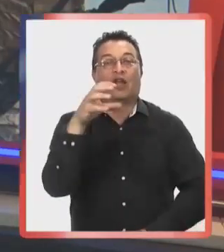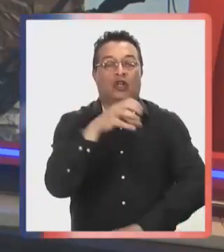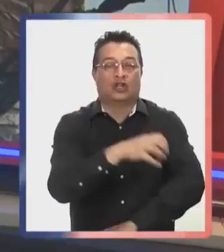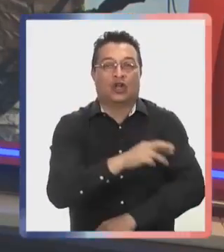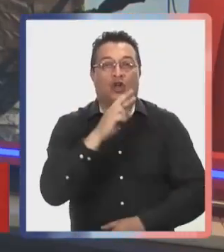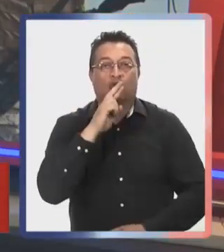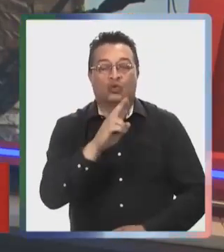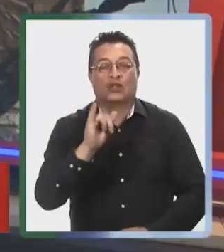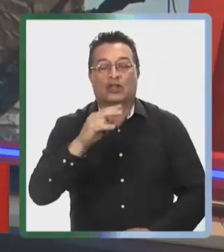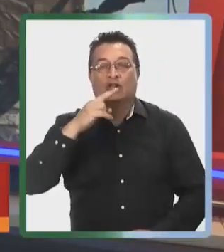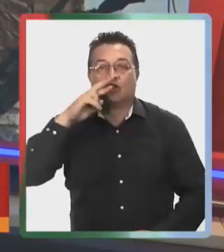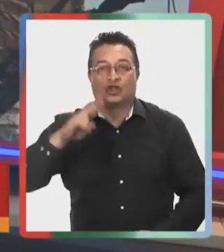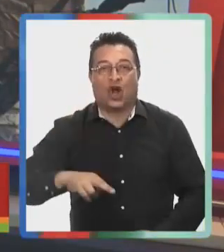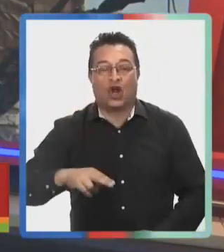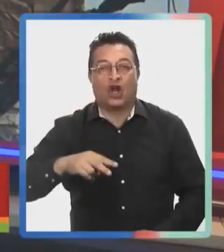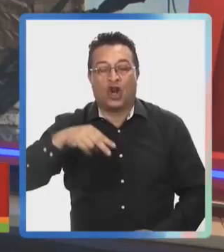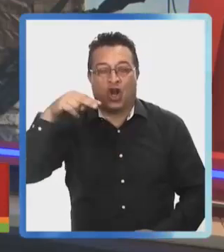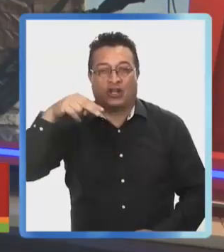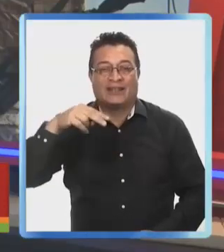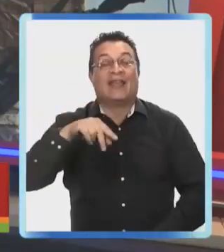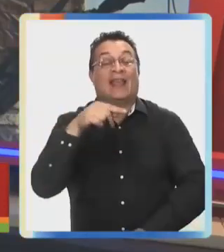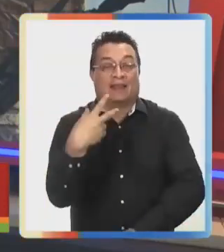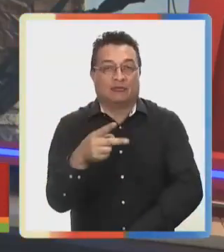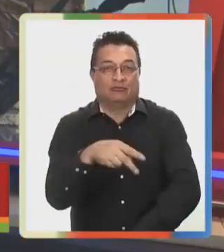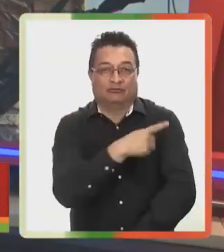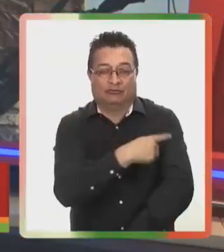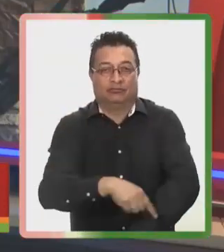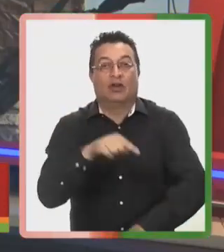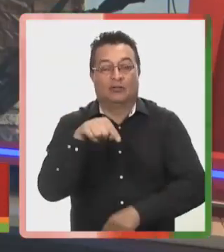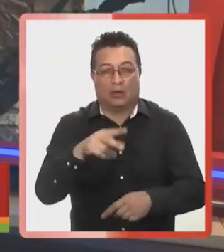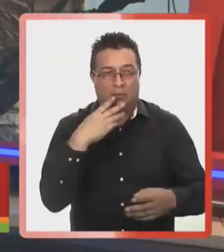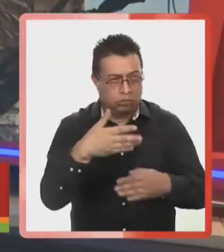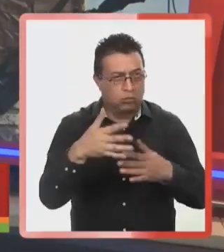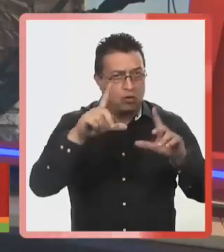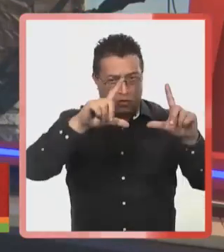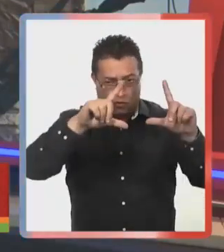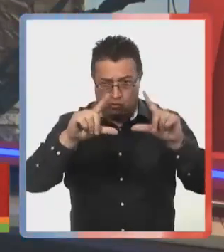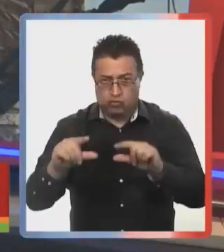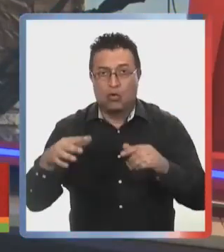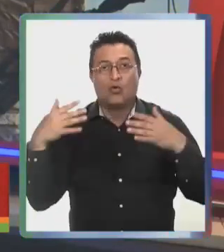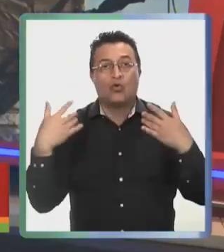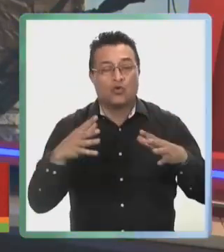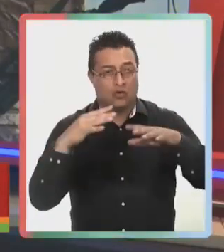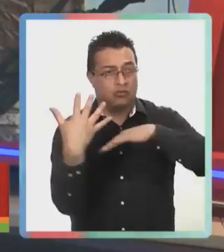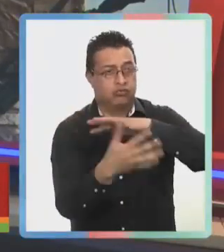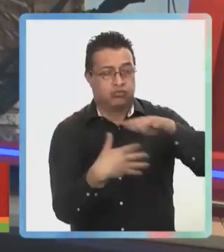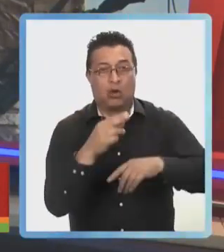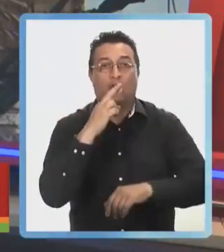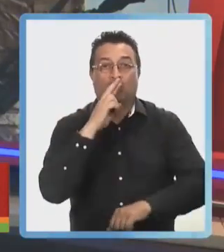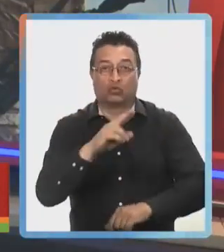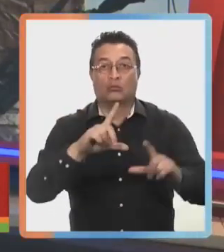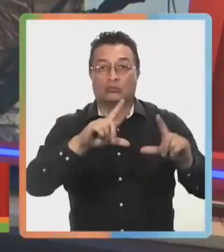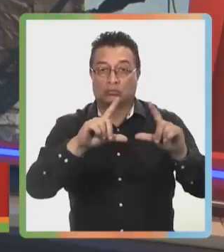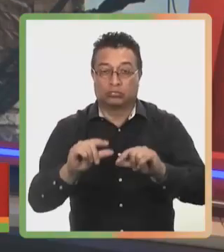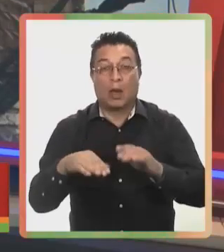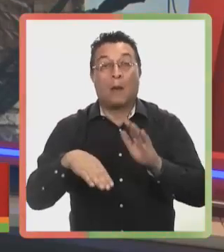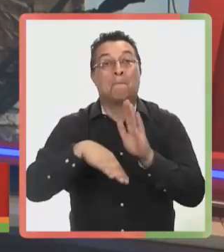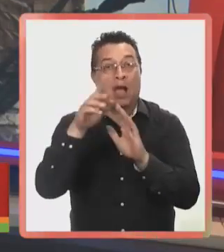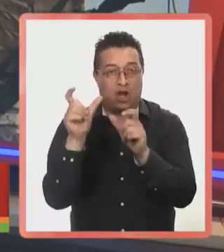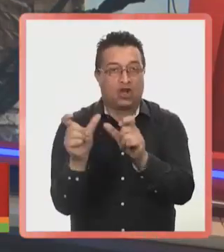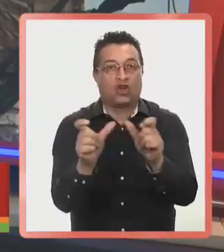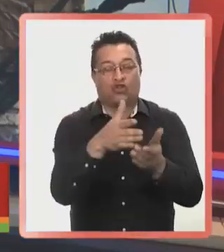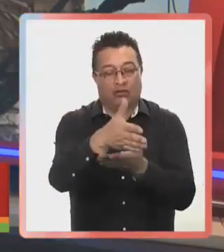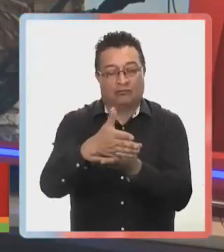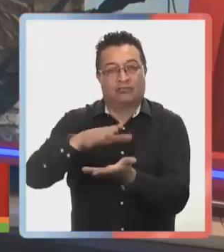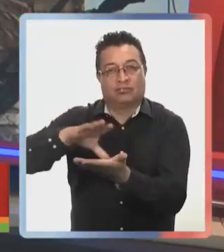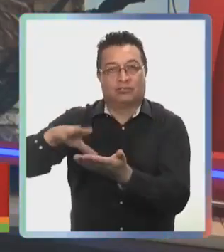la macrozona sur y norte. El gobierno asegura que ha habido una disminución significativa de los hechos de violencia en el sur y un mayor